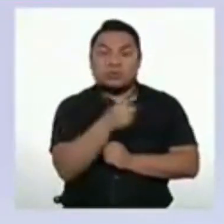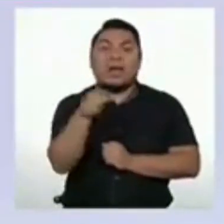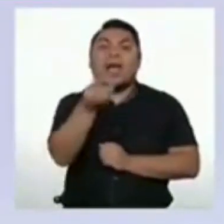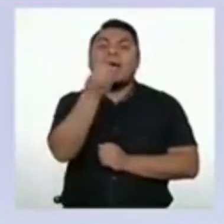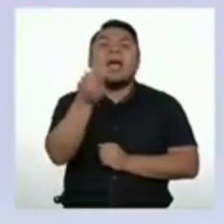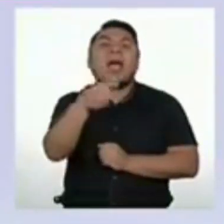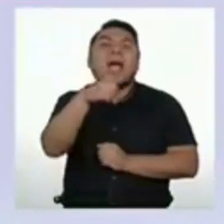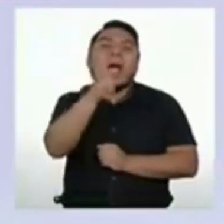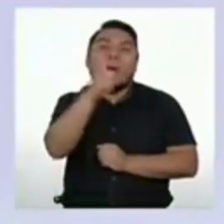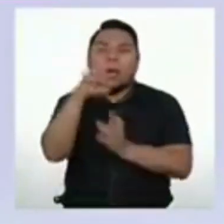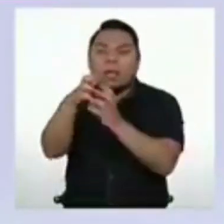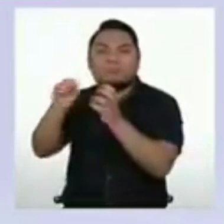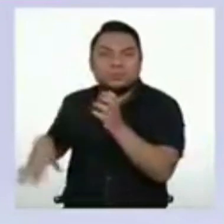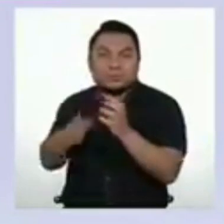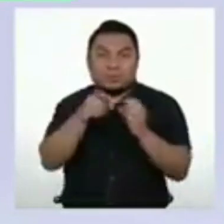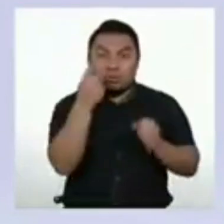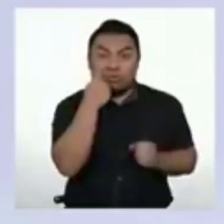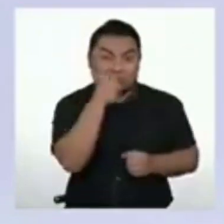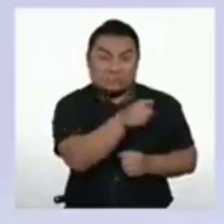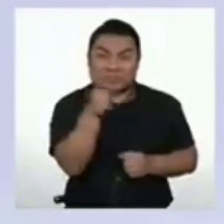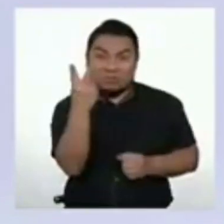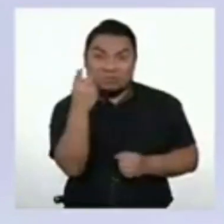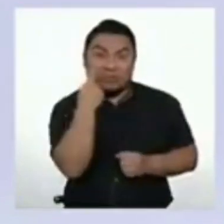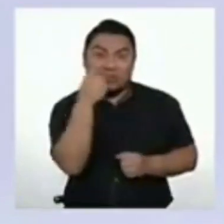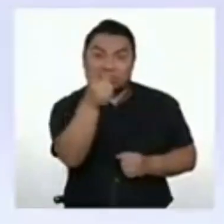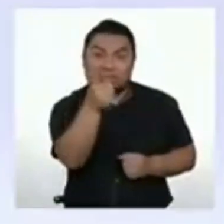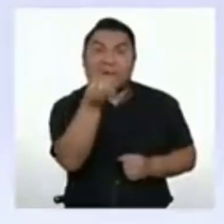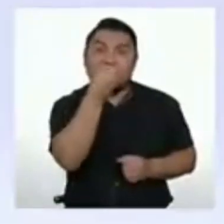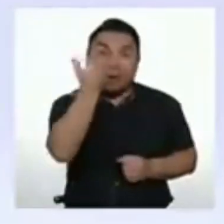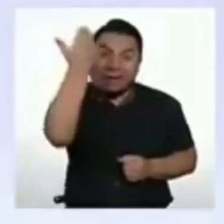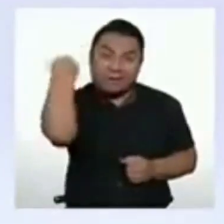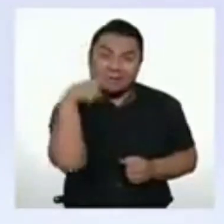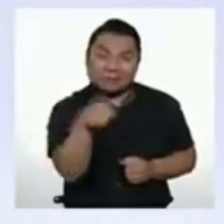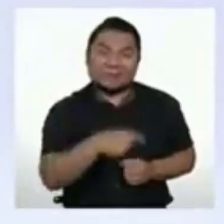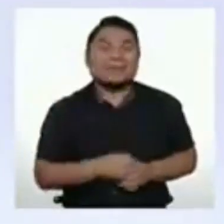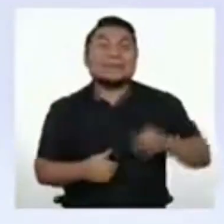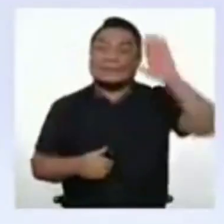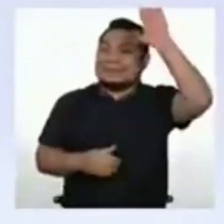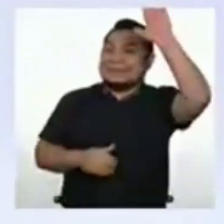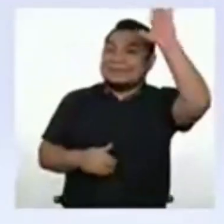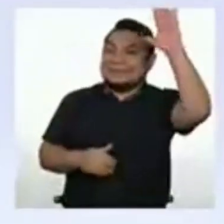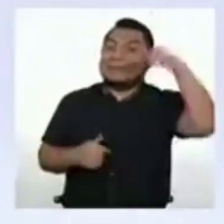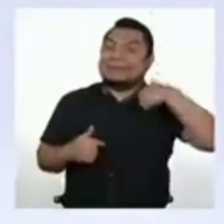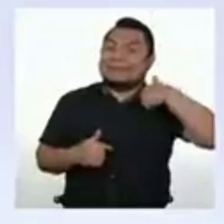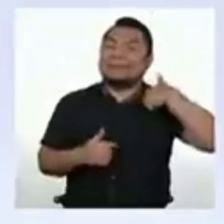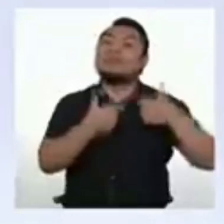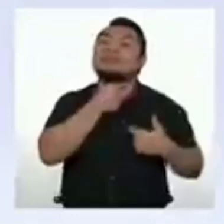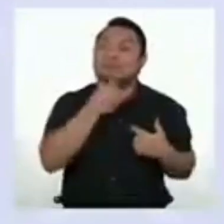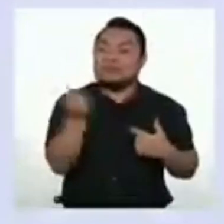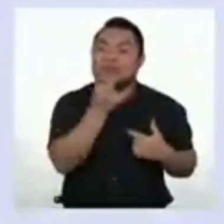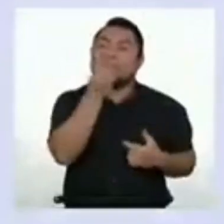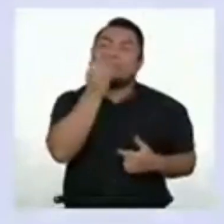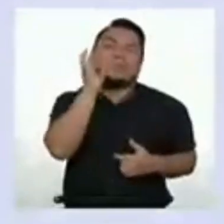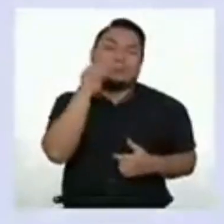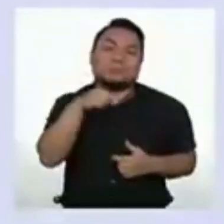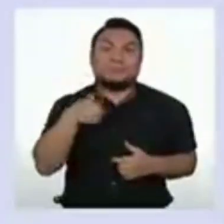deshidratación. ¿Conocen el charqui y el chuño? ¿Alguna vez los comieron? Sí, profesor, yo conozco ambos y me gustan muchísimo.